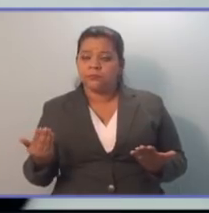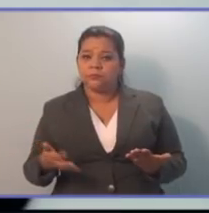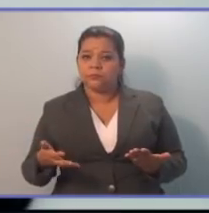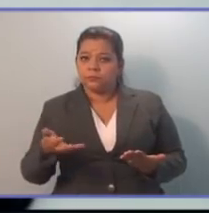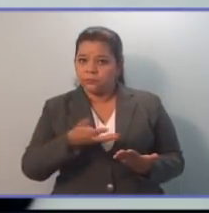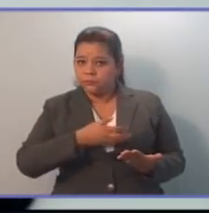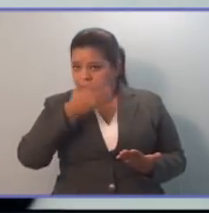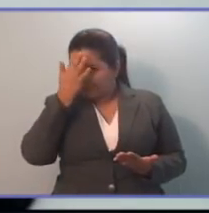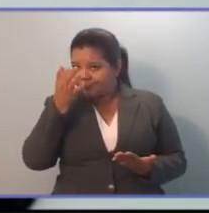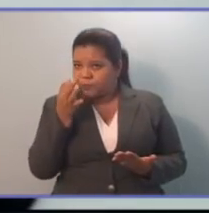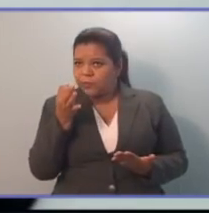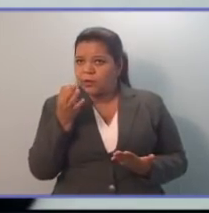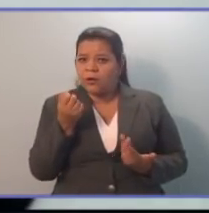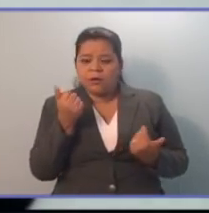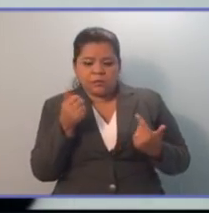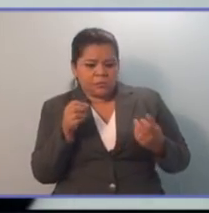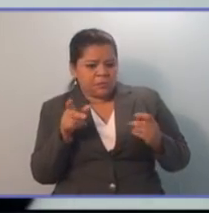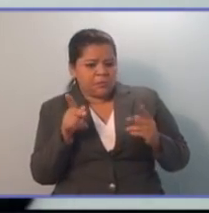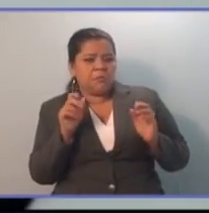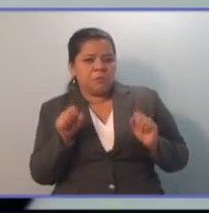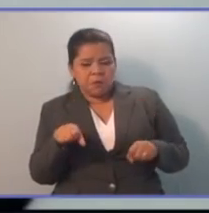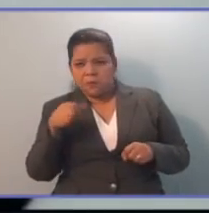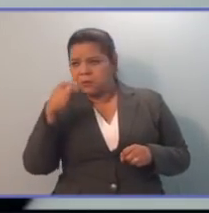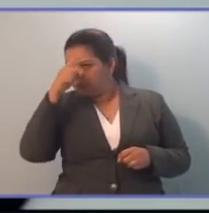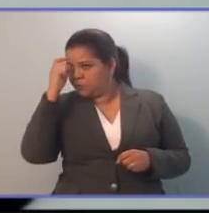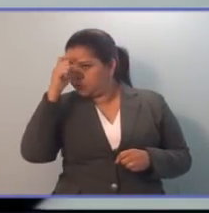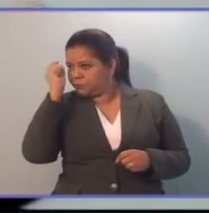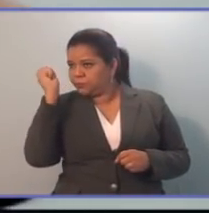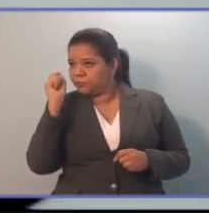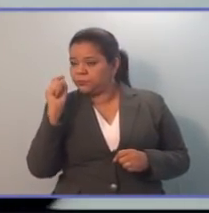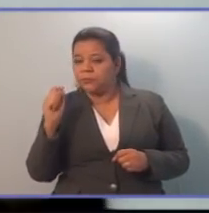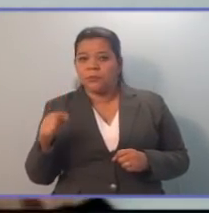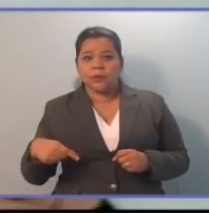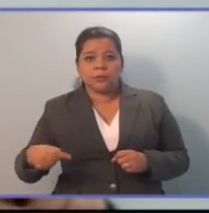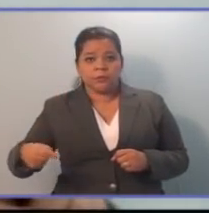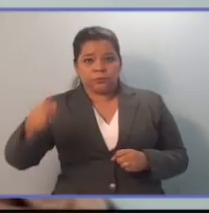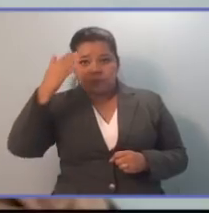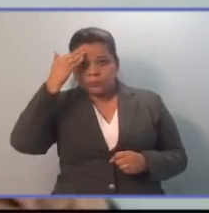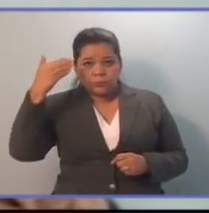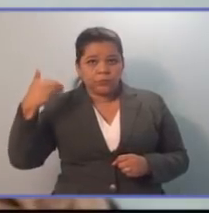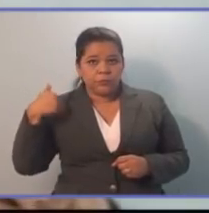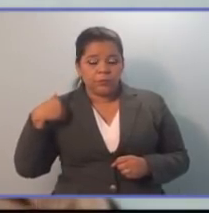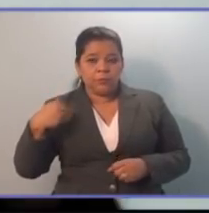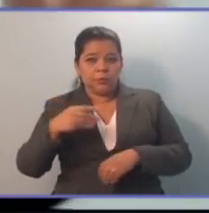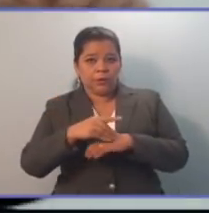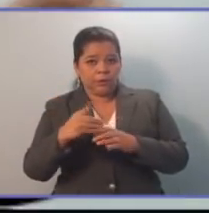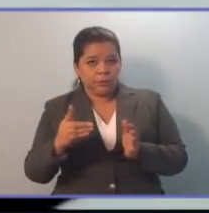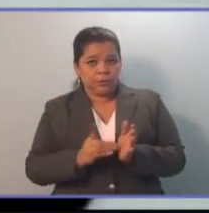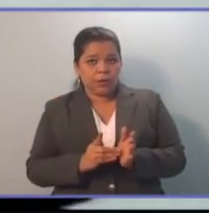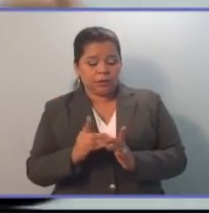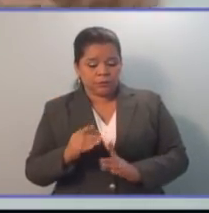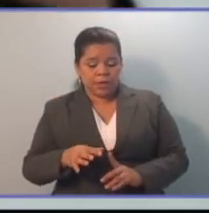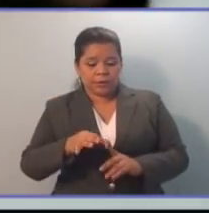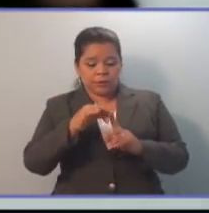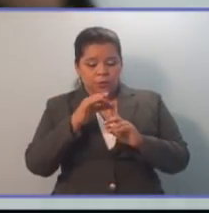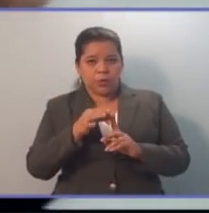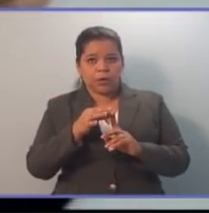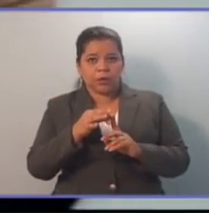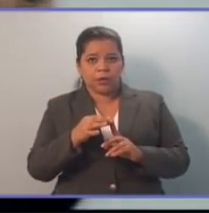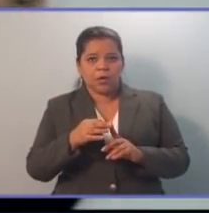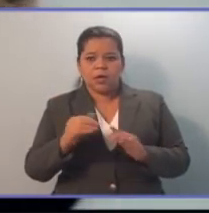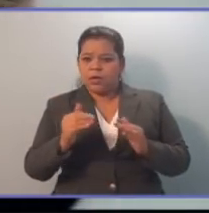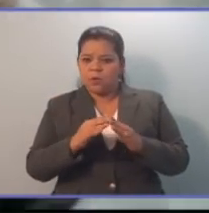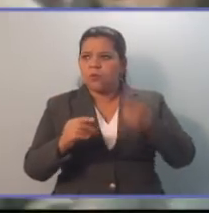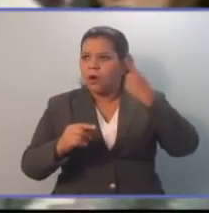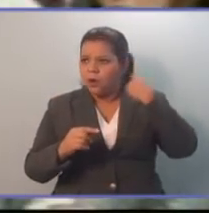que era un buen espacio para trabajar. Y cuando las señoras diputadas escogieron al procurador, y con hombres